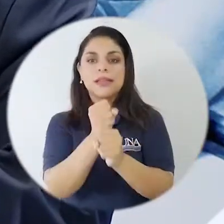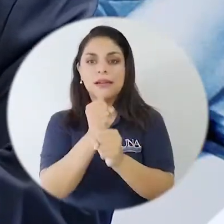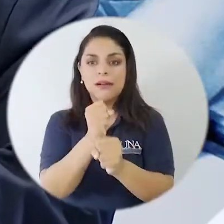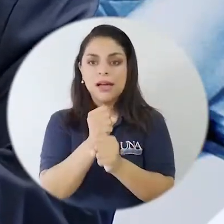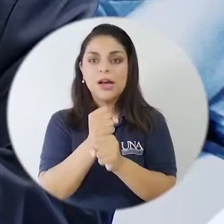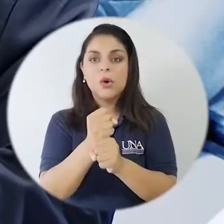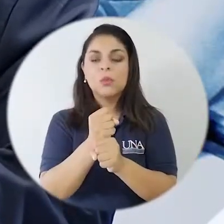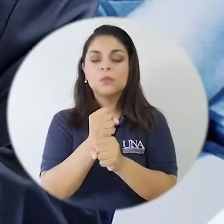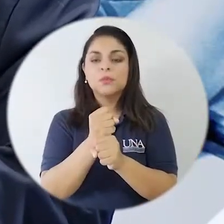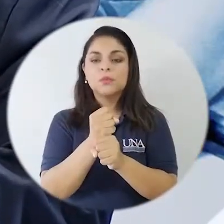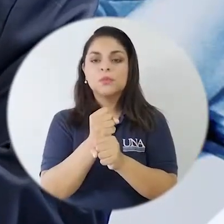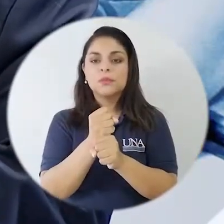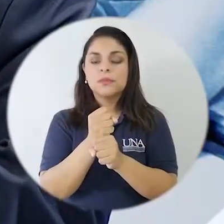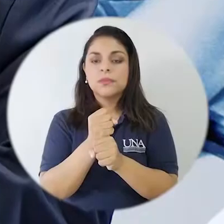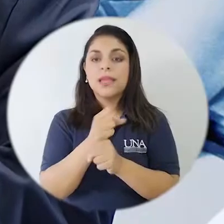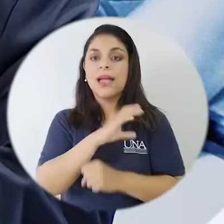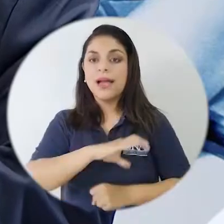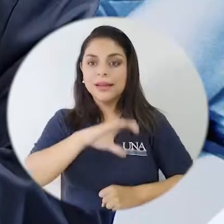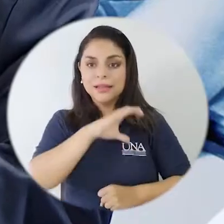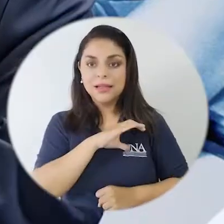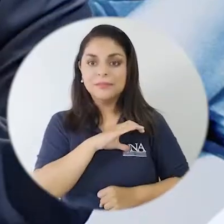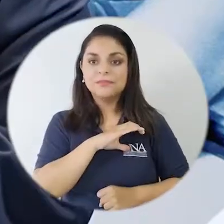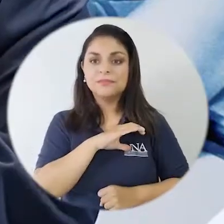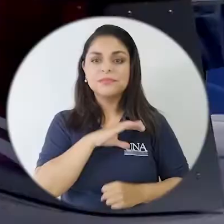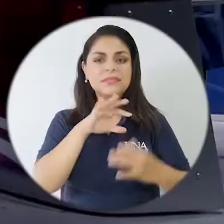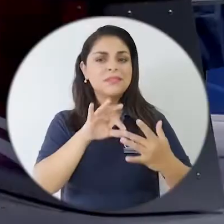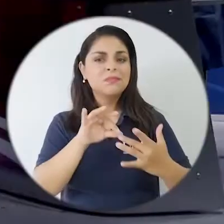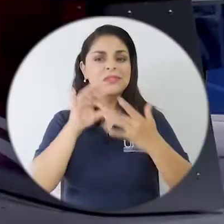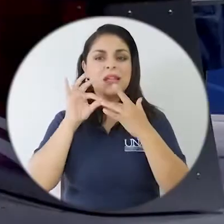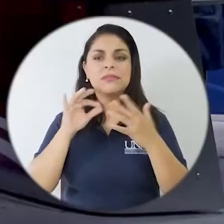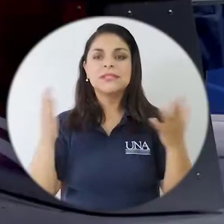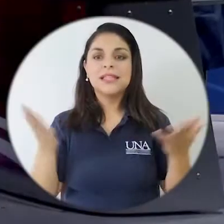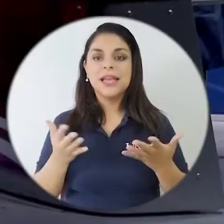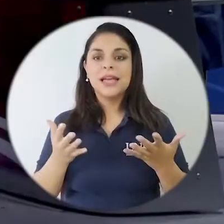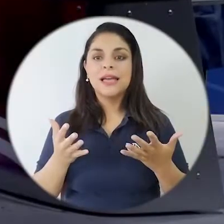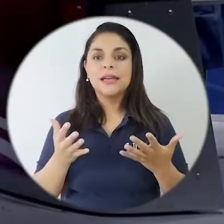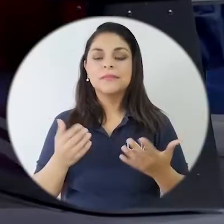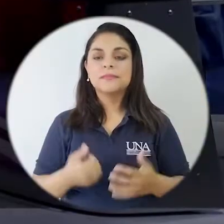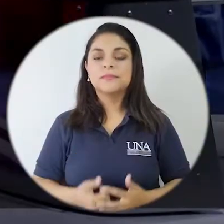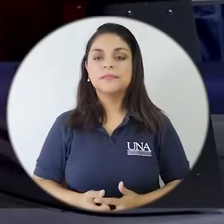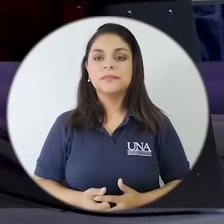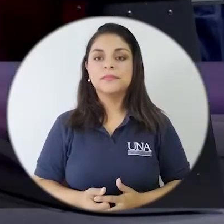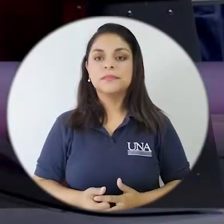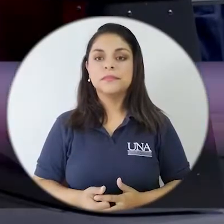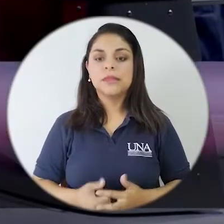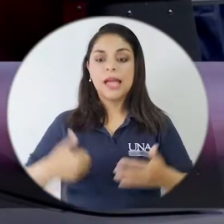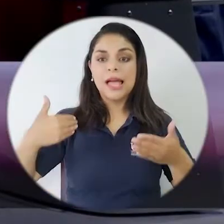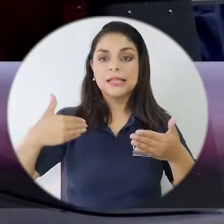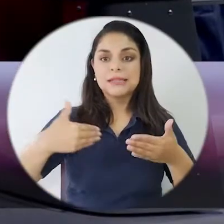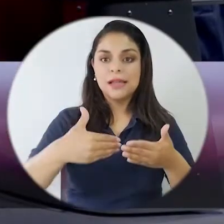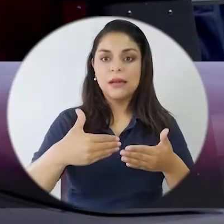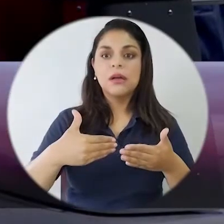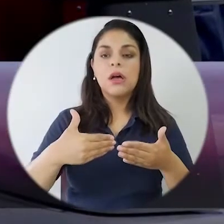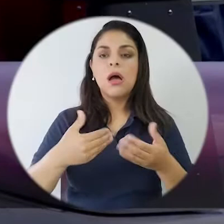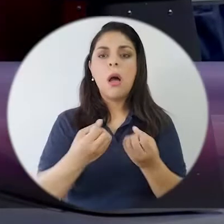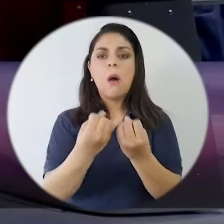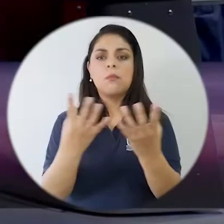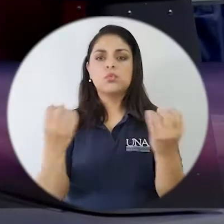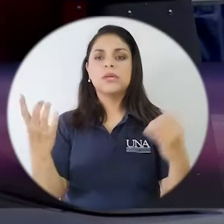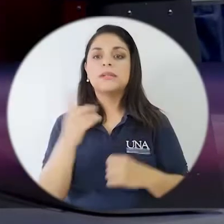de gestión a nivel de gestión laboral, a nivel de calidad y sobre todo a nivel